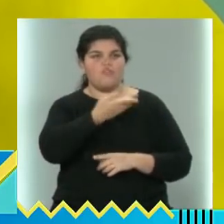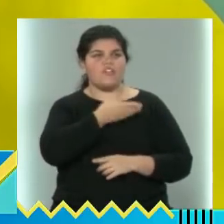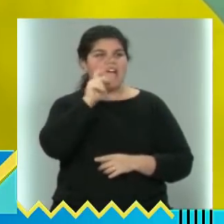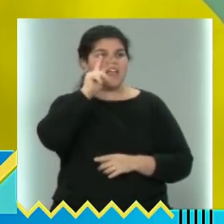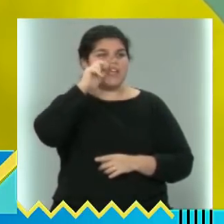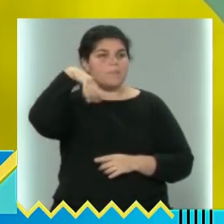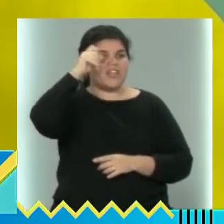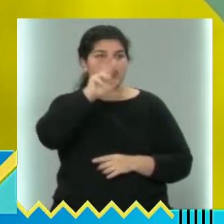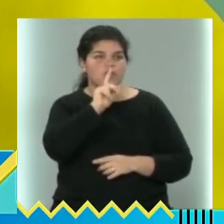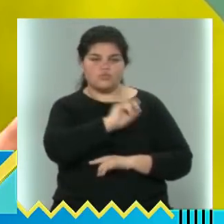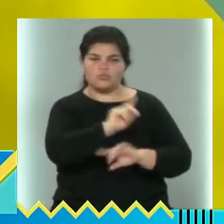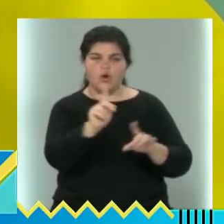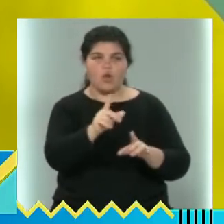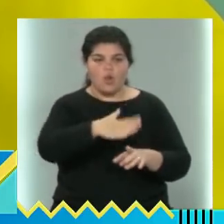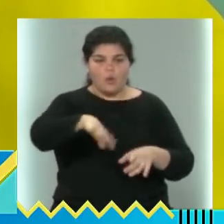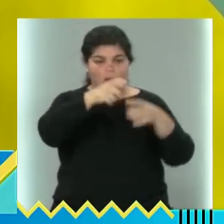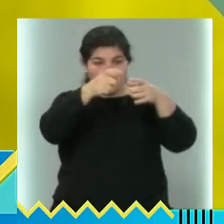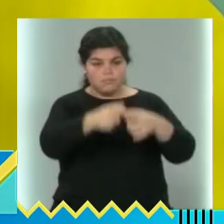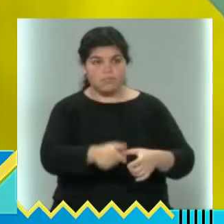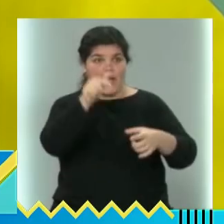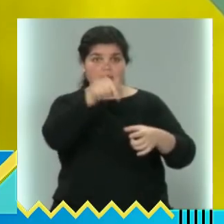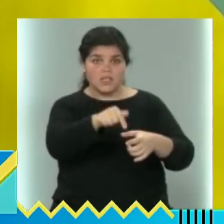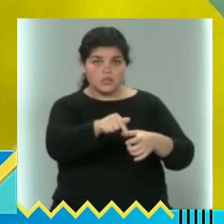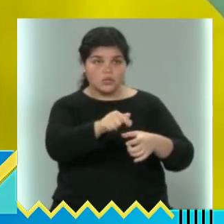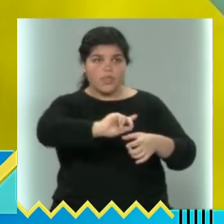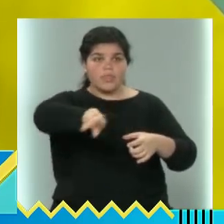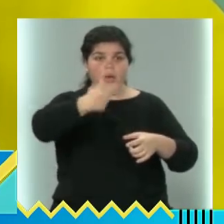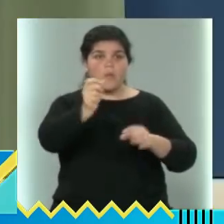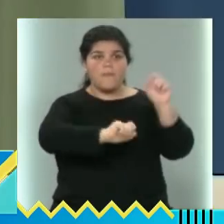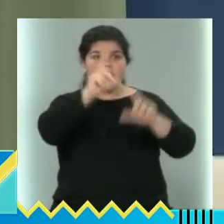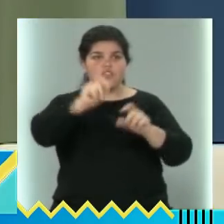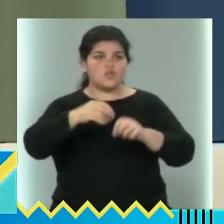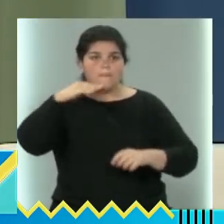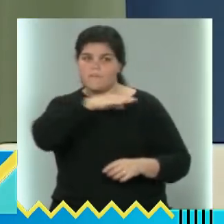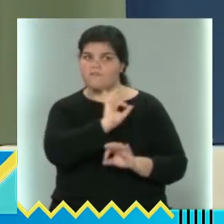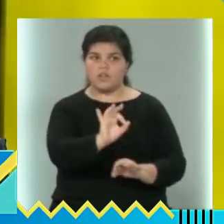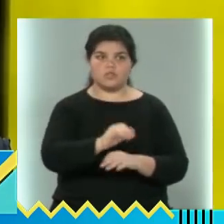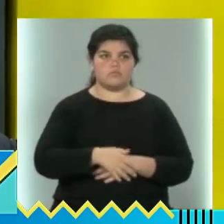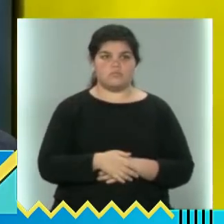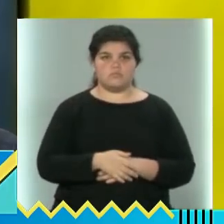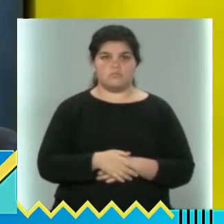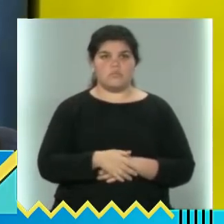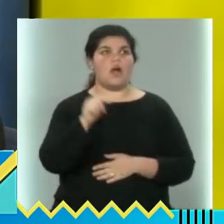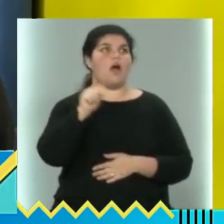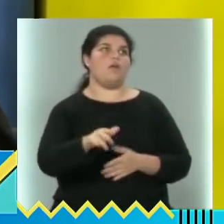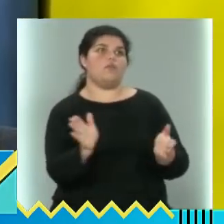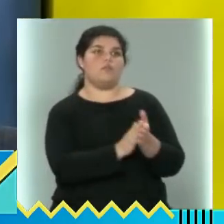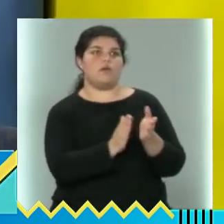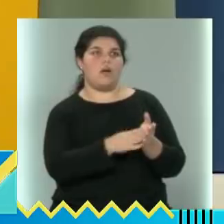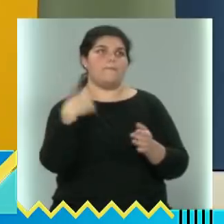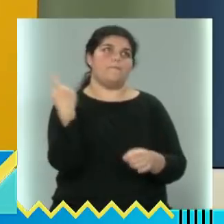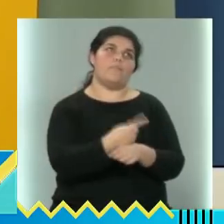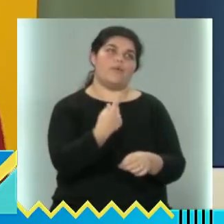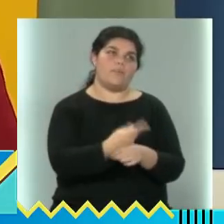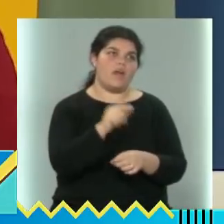de las napas, básicamente, las mediciones que hemos hecho después han dado perfectas. No. Sí, bueno, no, va a sacar la primera medición